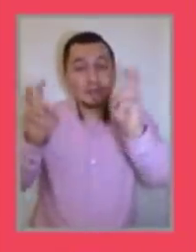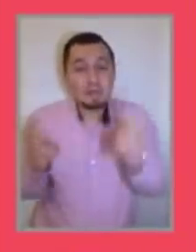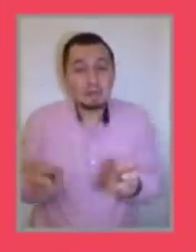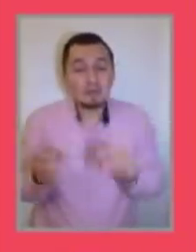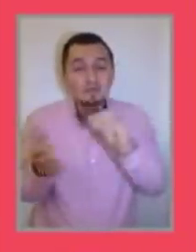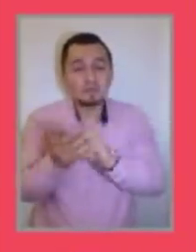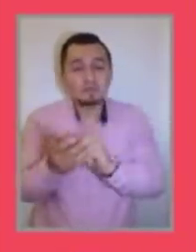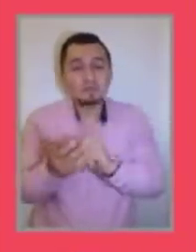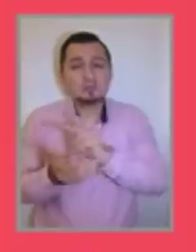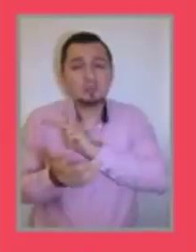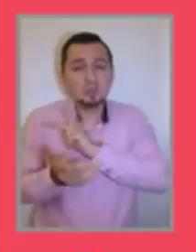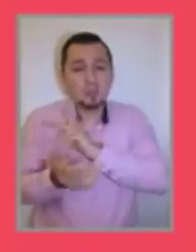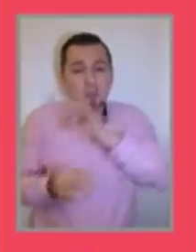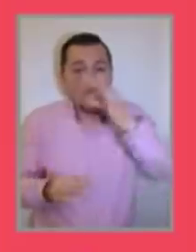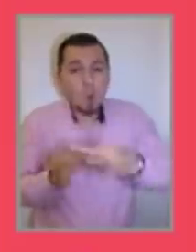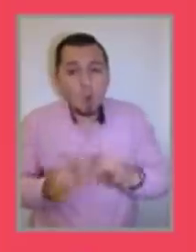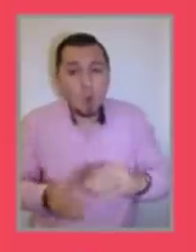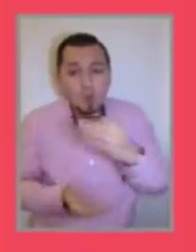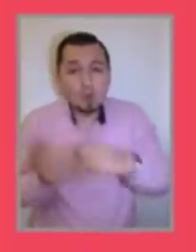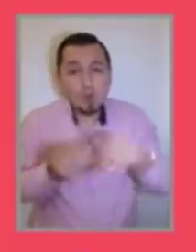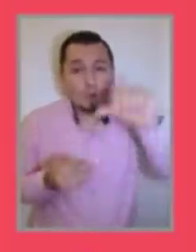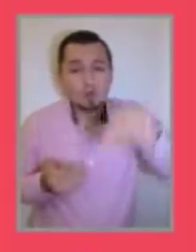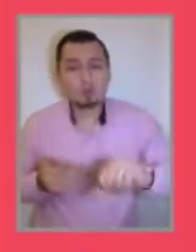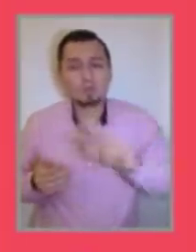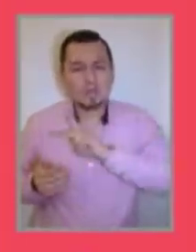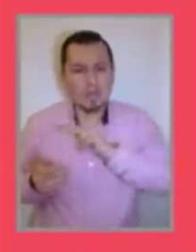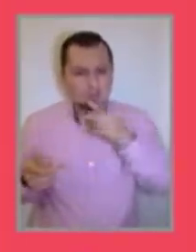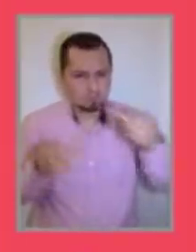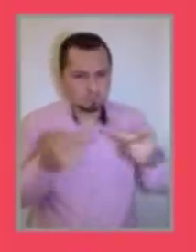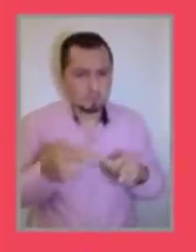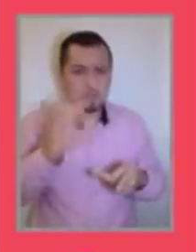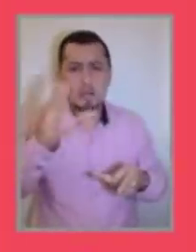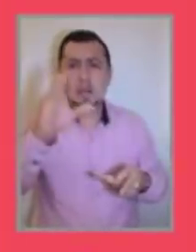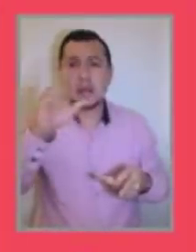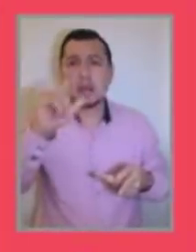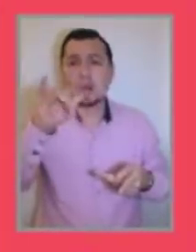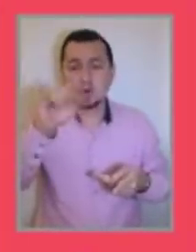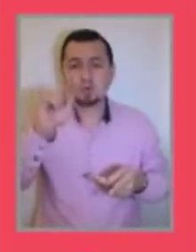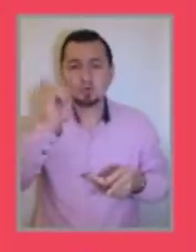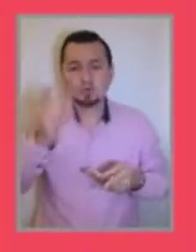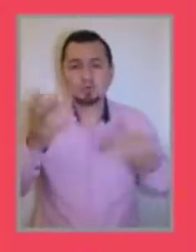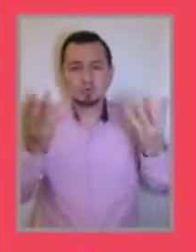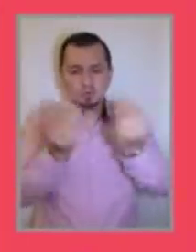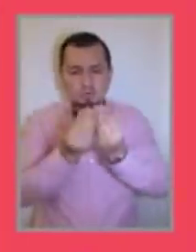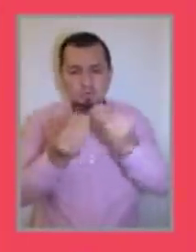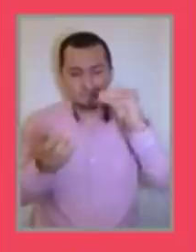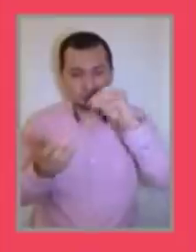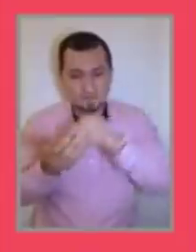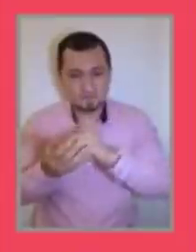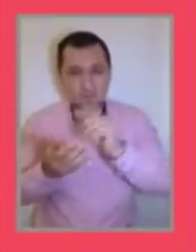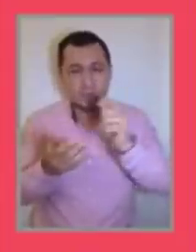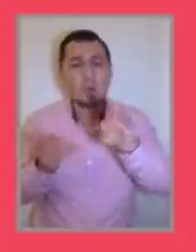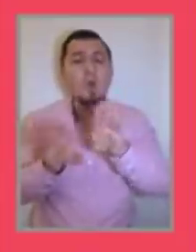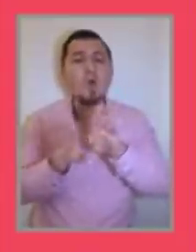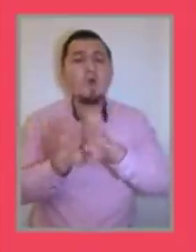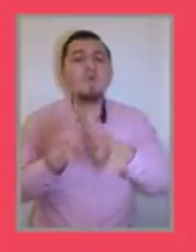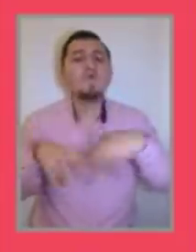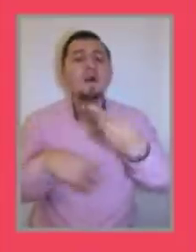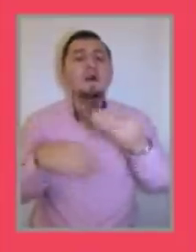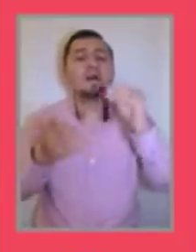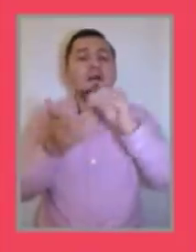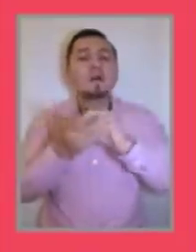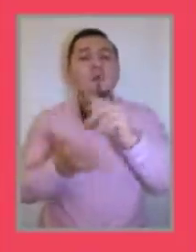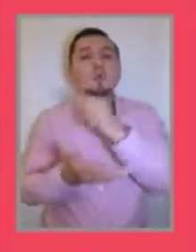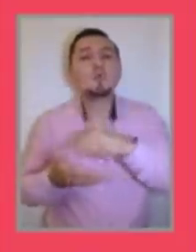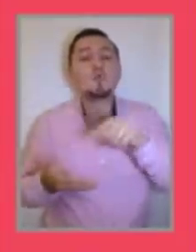es que no traigo toda la información a la mano. Preparamos hoy mismo, le pido a Carlos y Álvaro que preparen la información de cómo está el tema de disponibilidad de